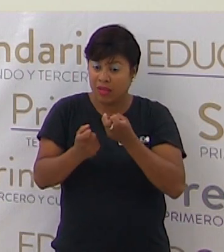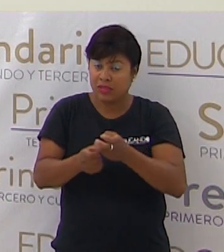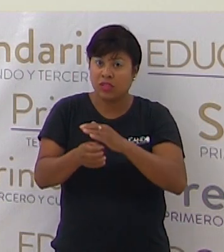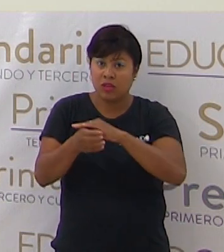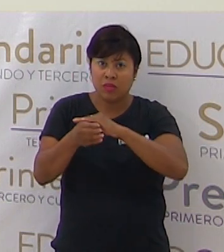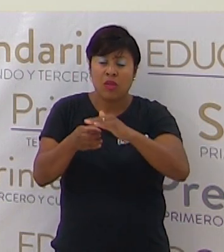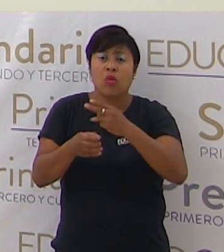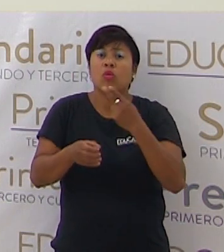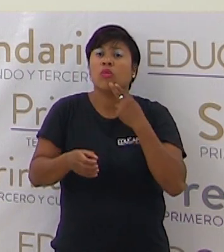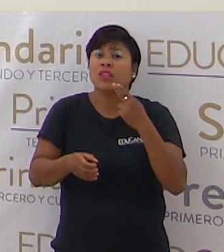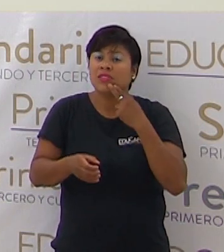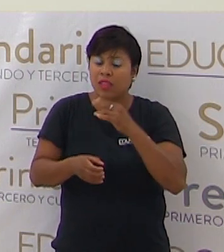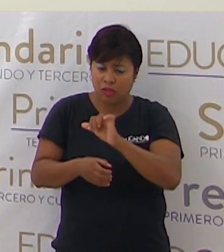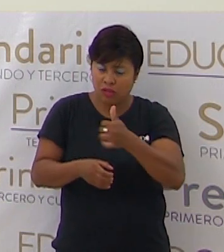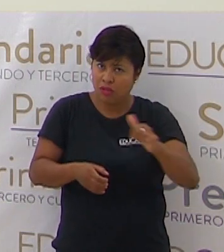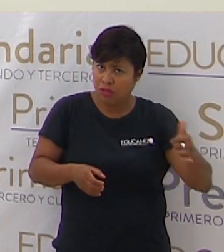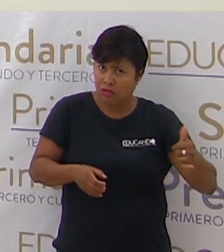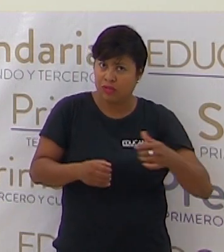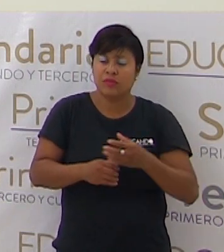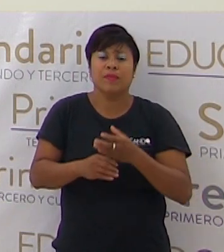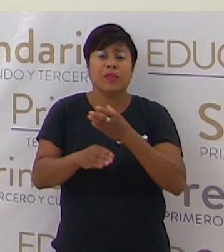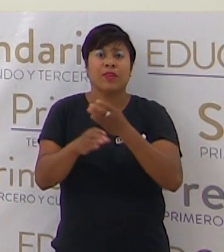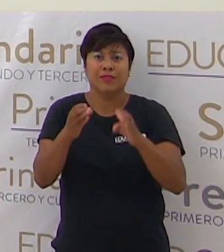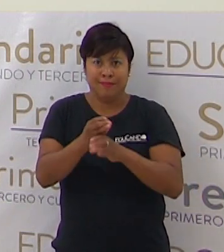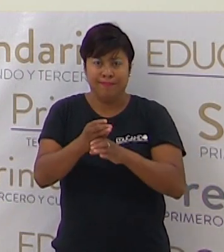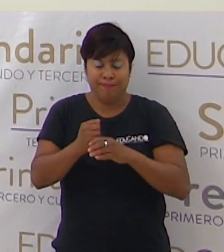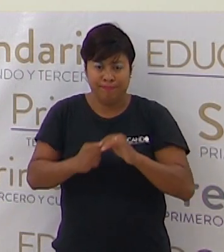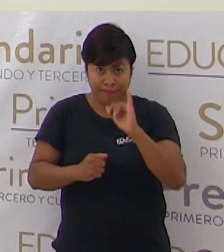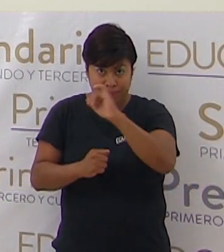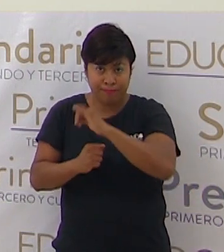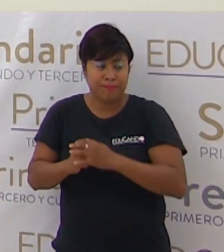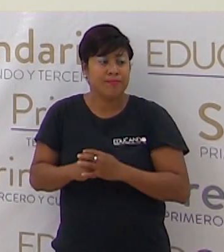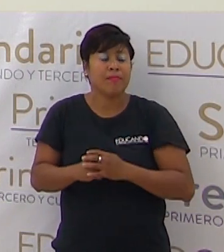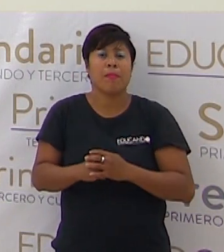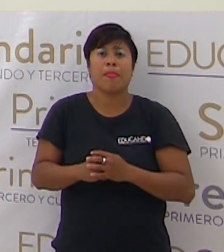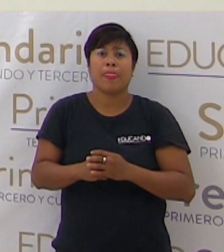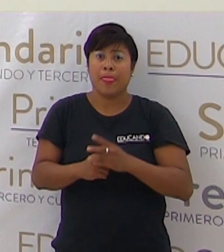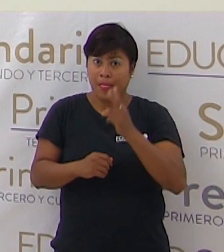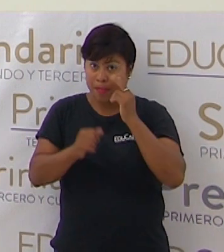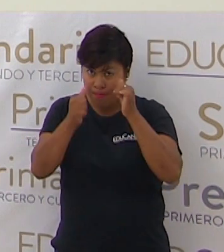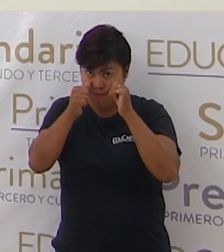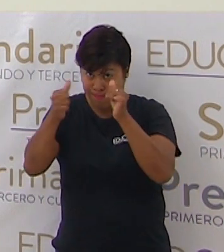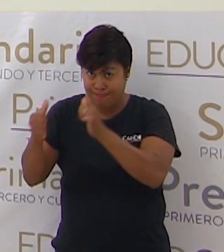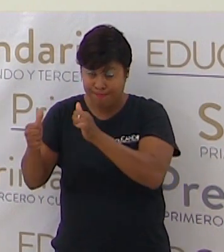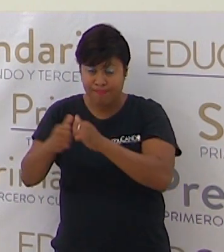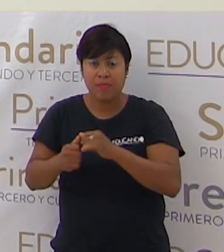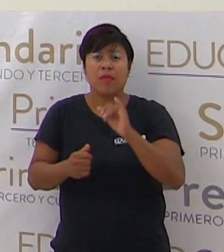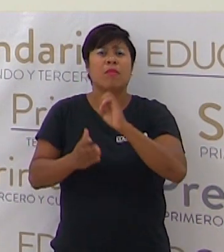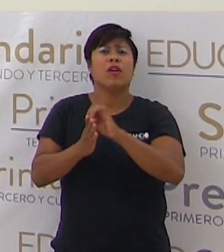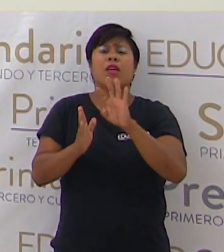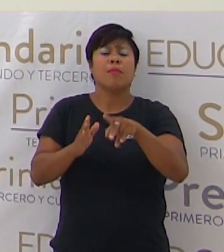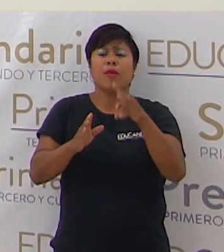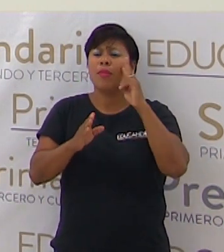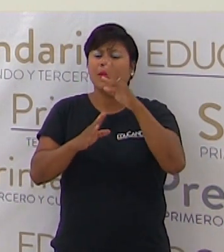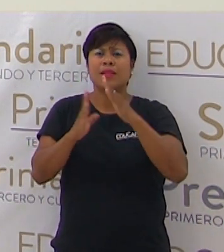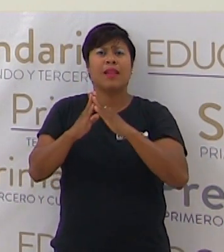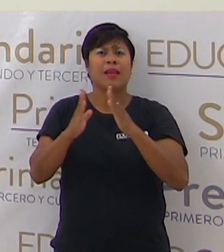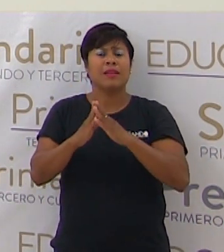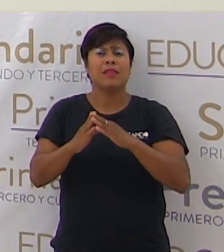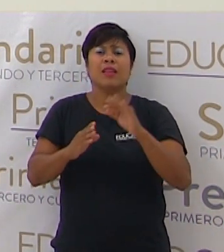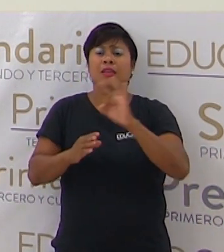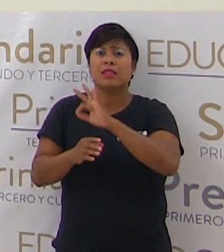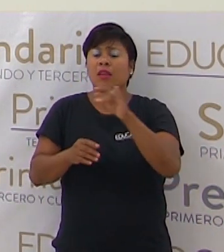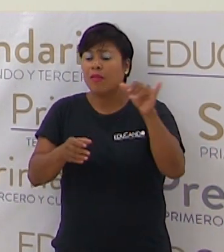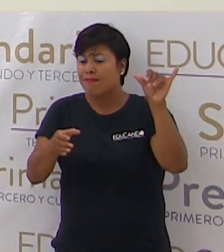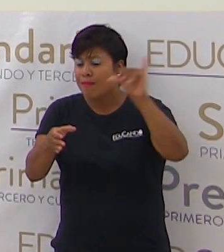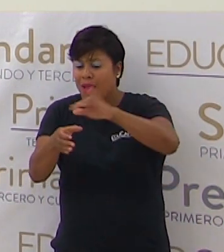recipiente utilizando otro recipiente, ¿sí? ¿Lo has hecho en casita? Por ejemplo, si mamá te manda a